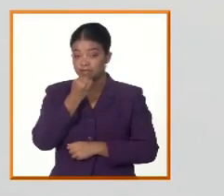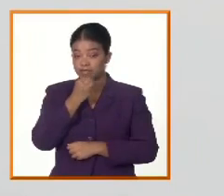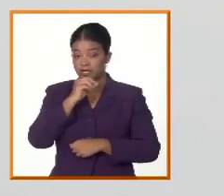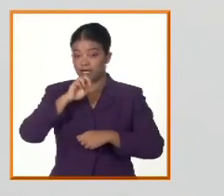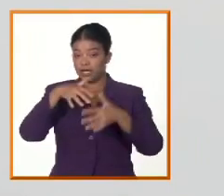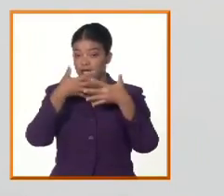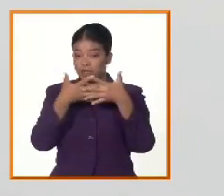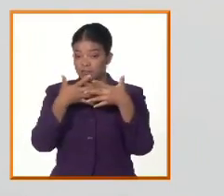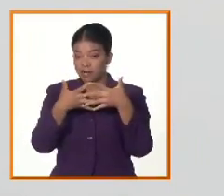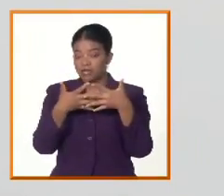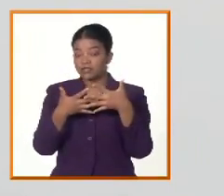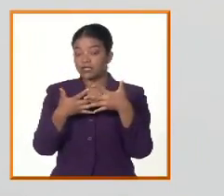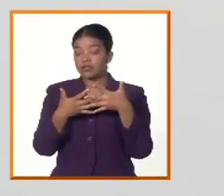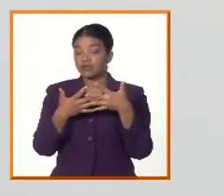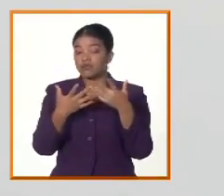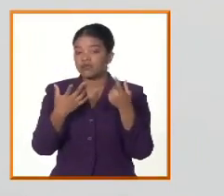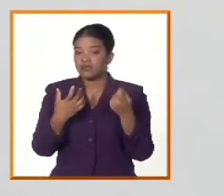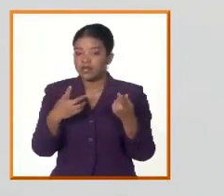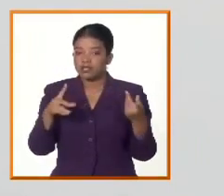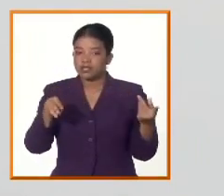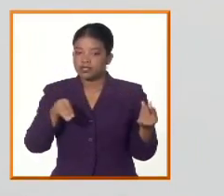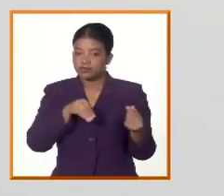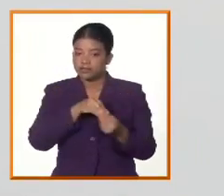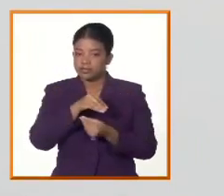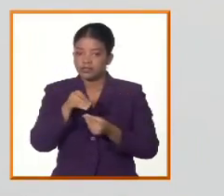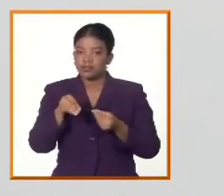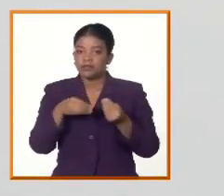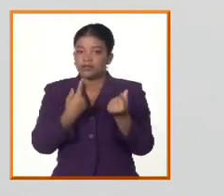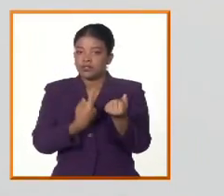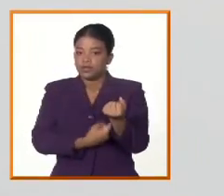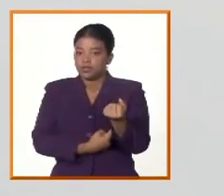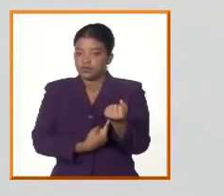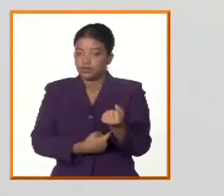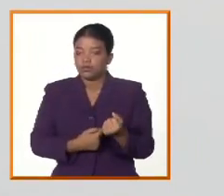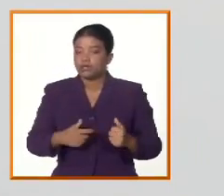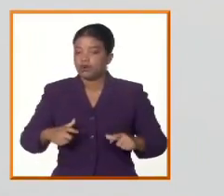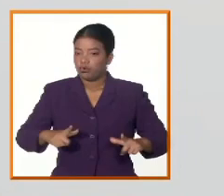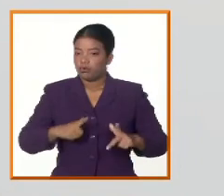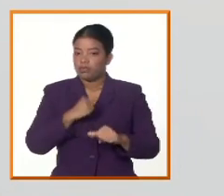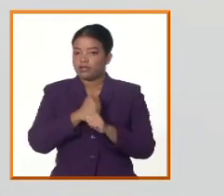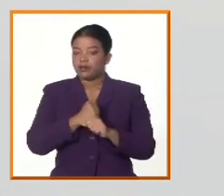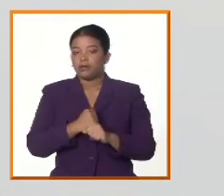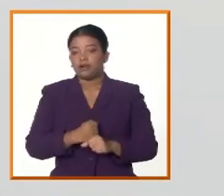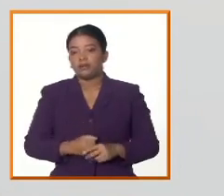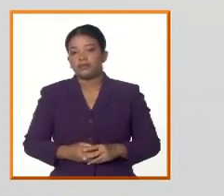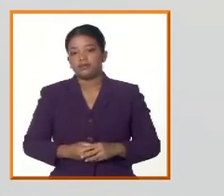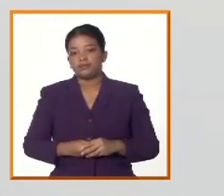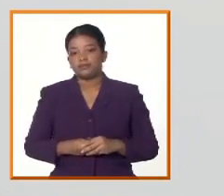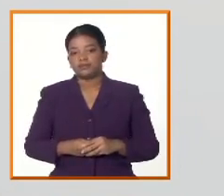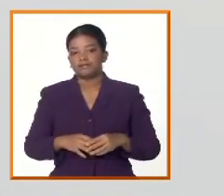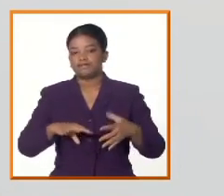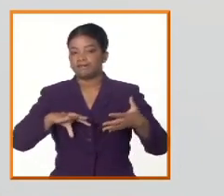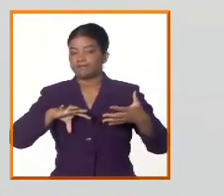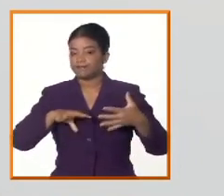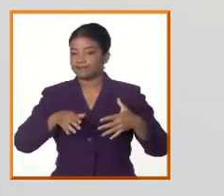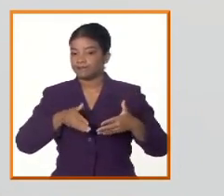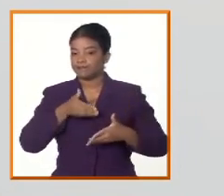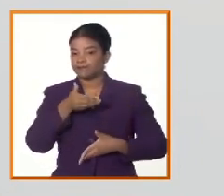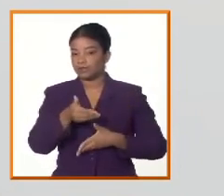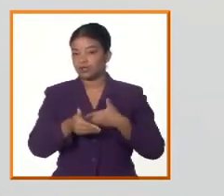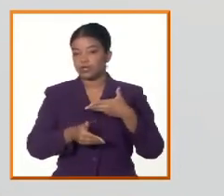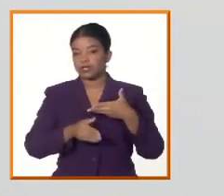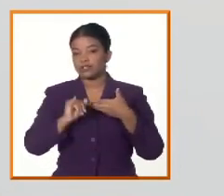reconvertirse readaptarse para cumplir con la misión que le corresponde el proceso ahora para para la industria hace que